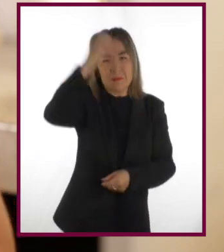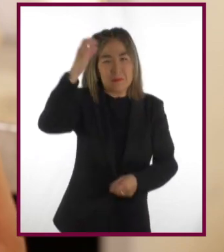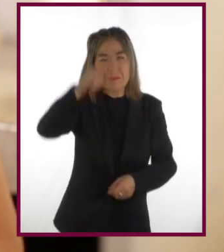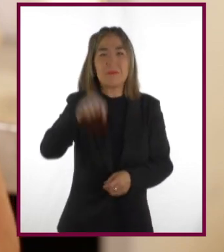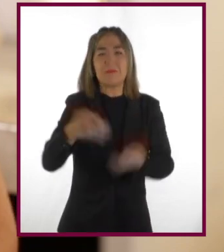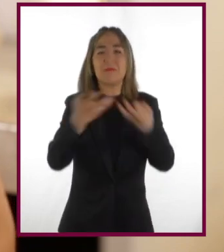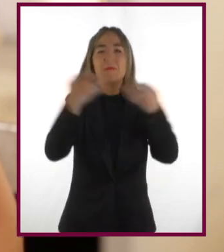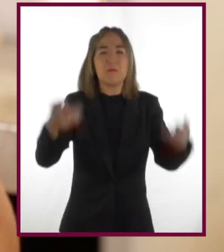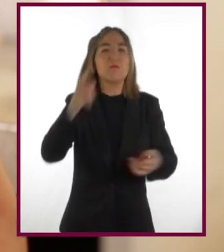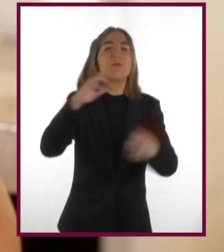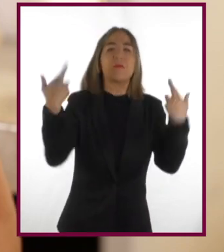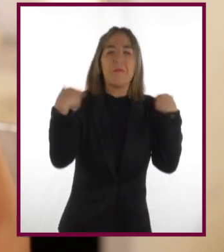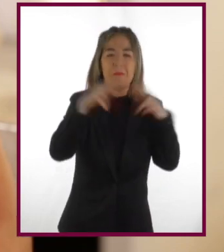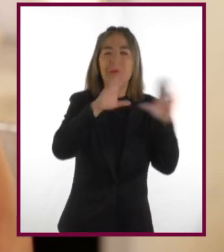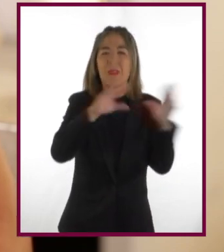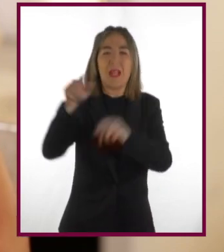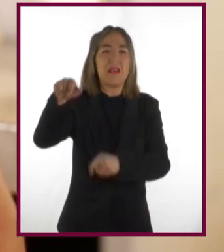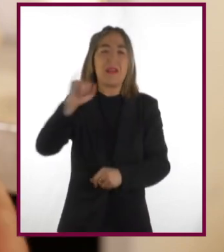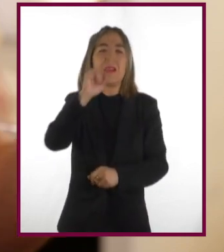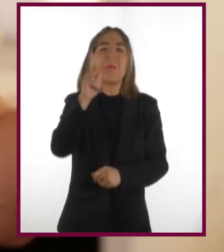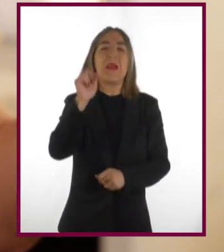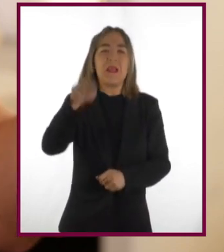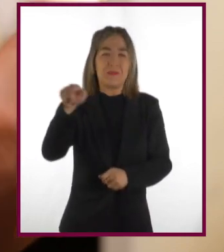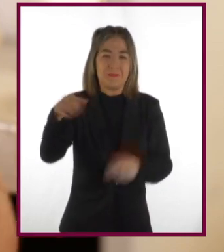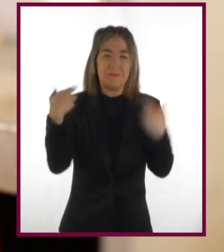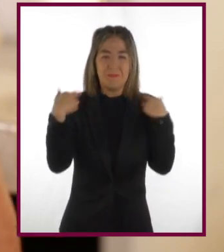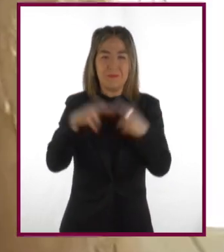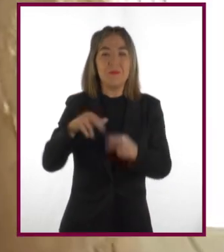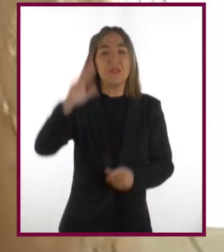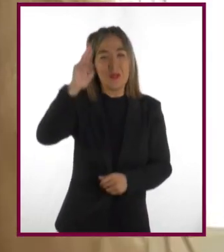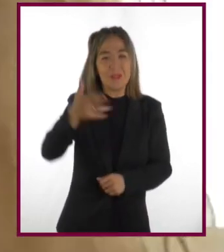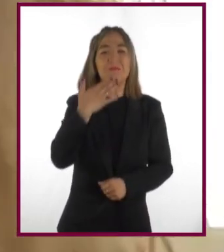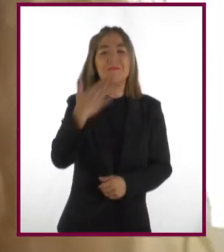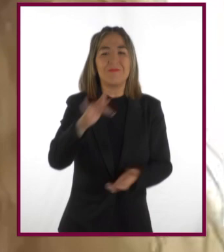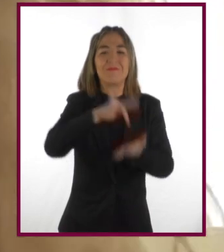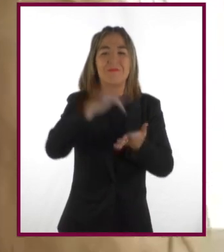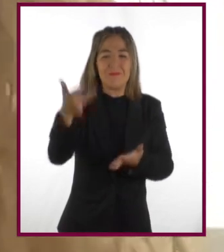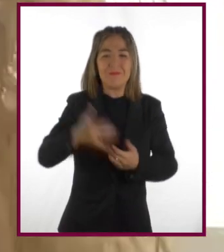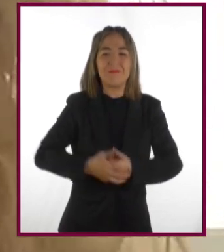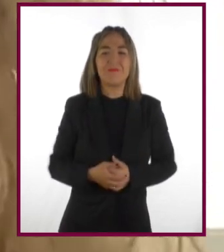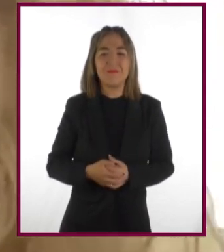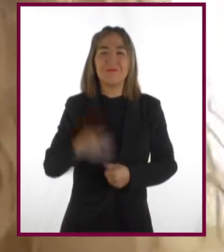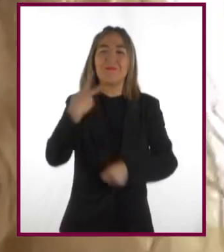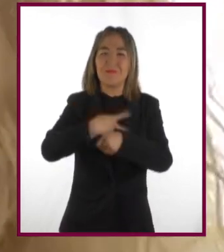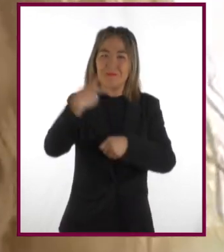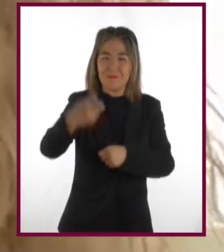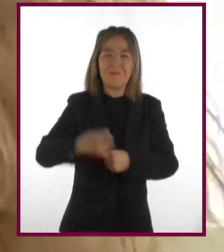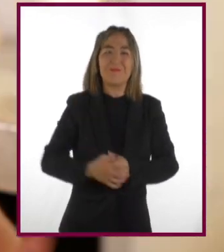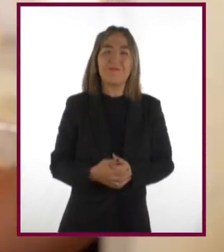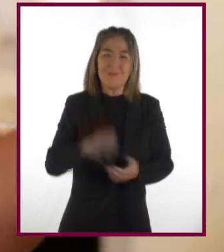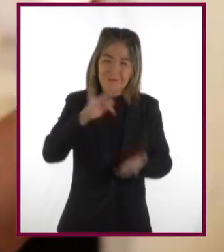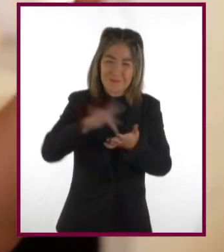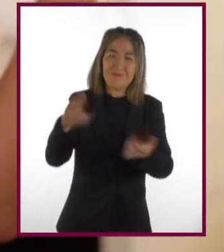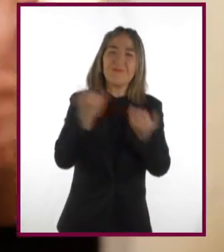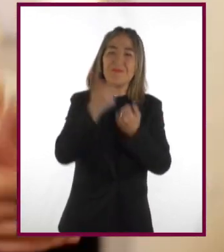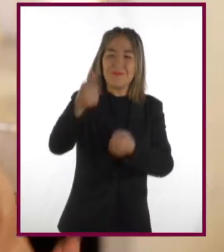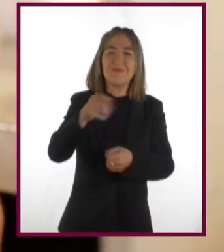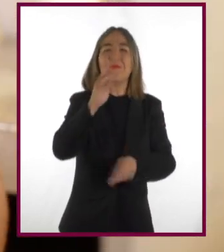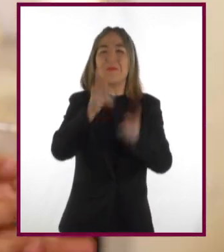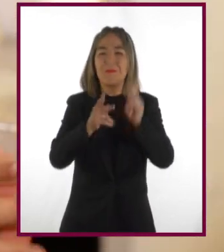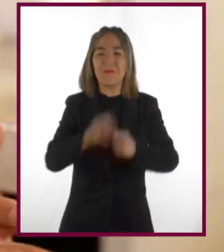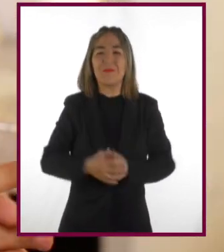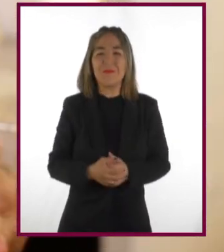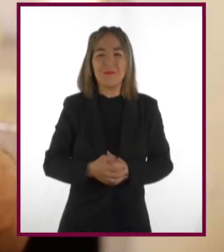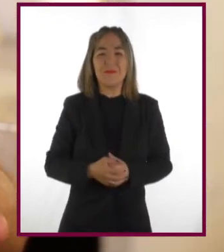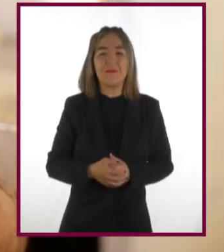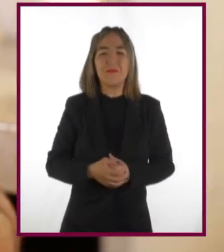Tierra y catedrática CONACYT del Instituto Politécnico Nacional. Rosana, ¿cómo estás? Muy bien, gracias. Gracias por invitarme. No, hombre, gracias por tu tiempo.